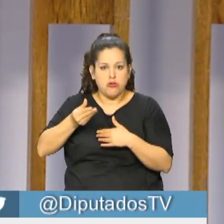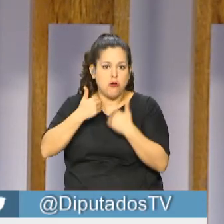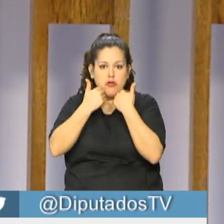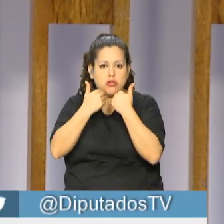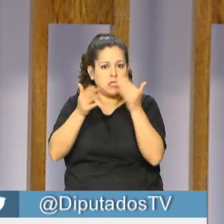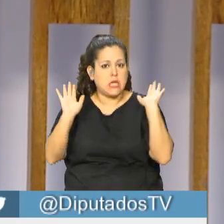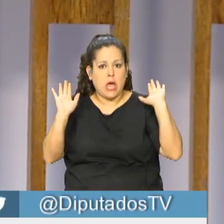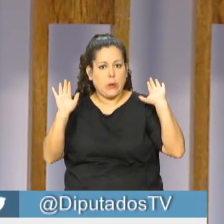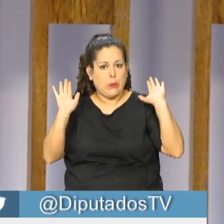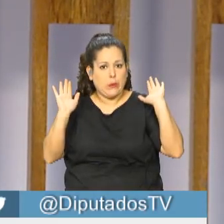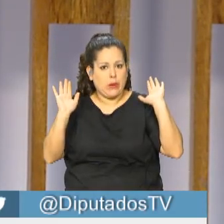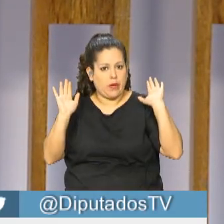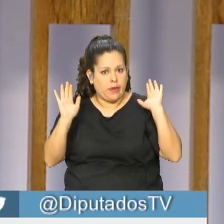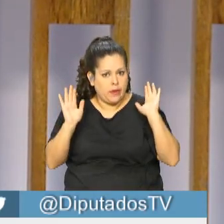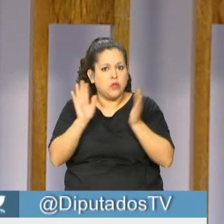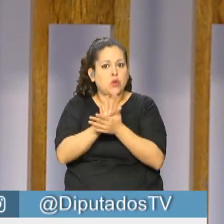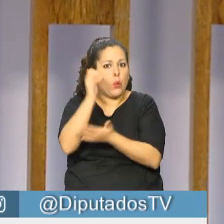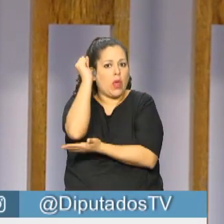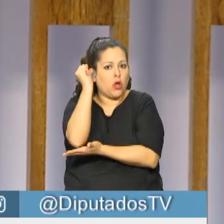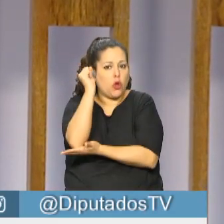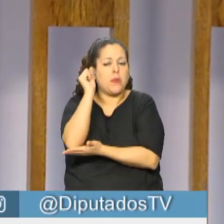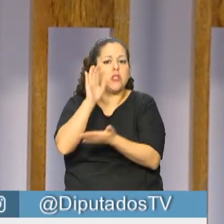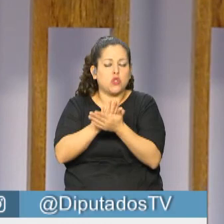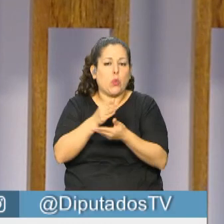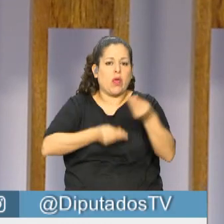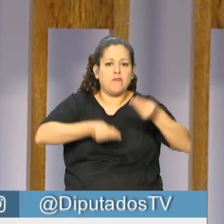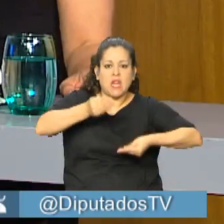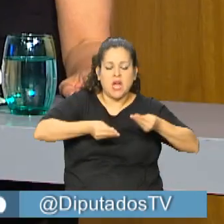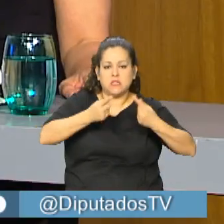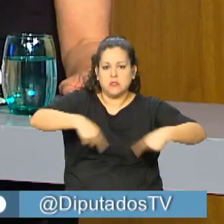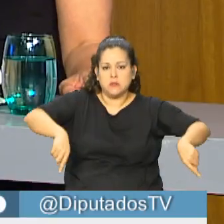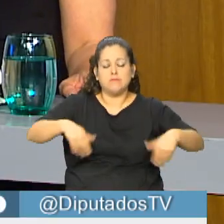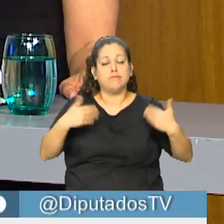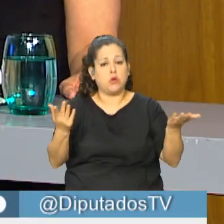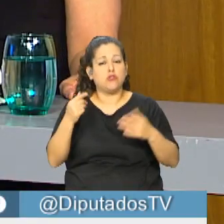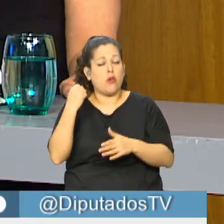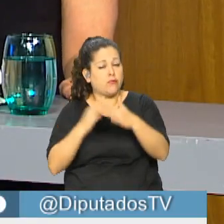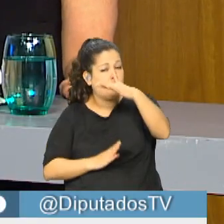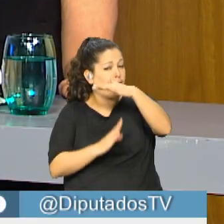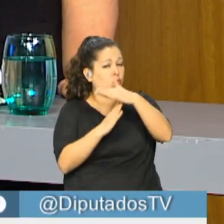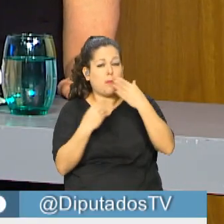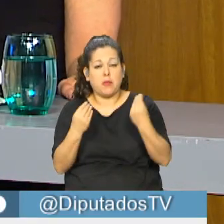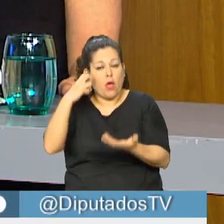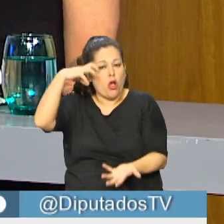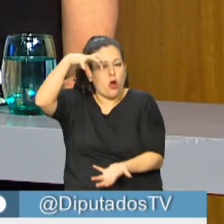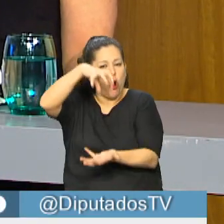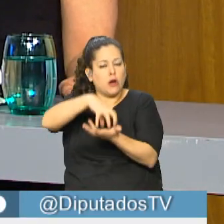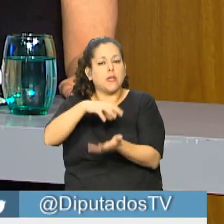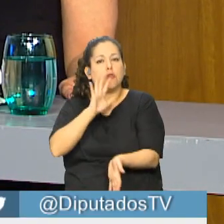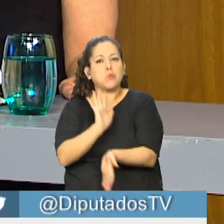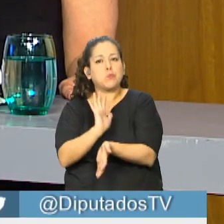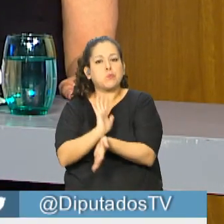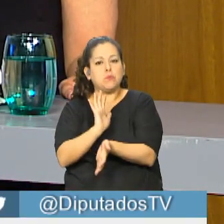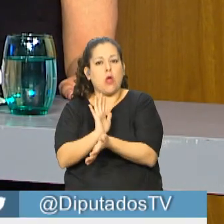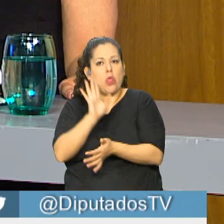muy sectaria con respecto a la economía y a las finanzas. Y en ese sentido, ¿por qué es fundamental que el Congreso tenga una mirada sobre